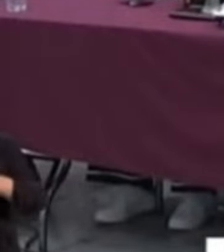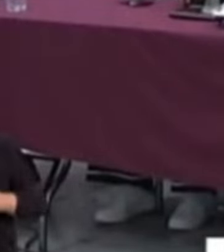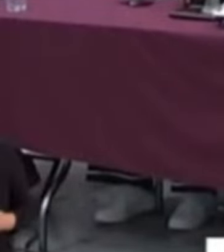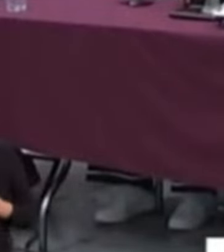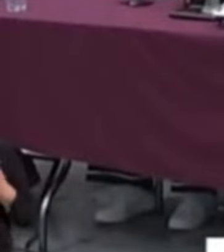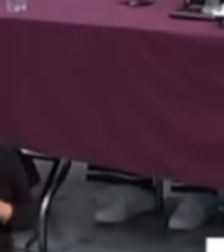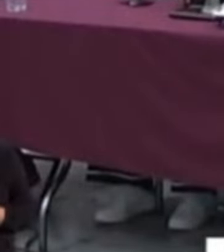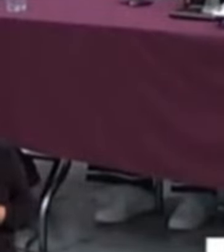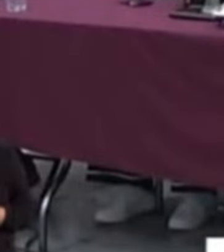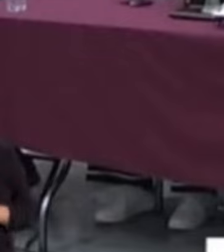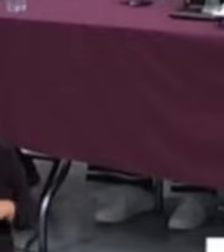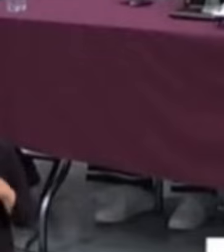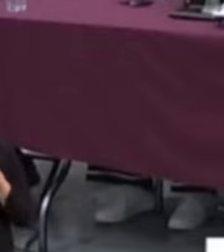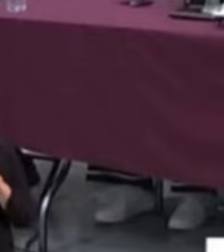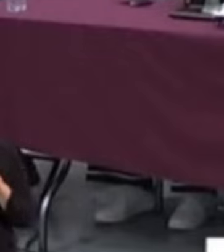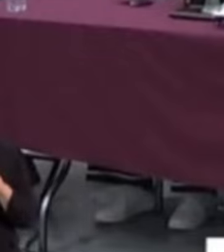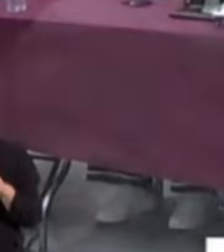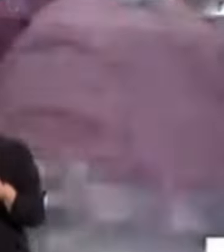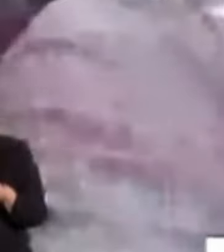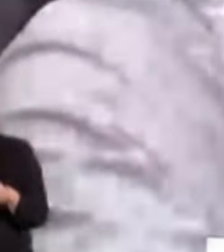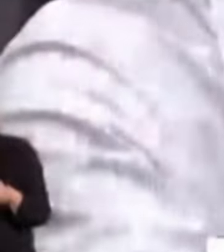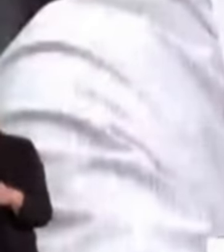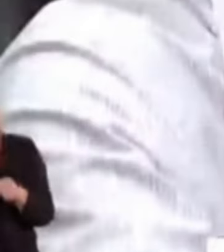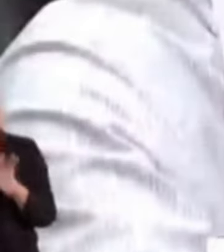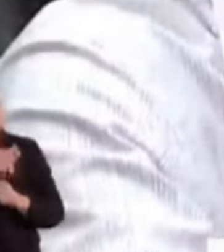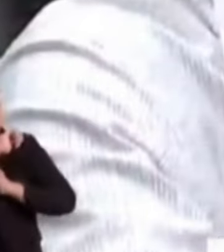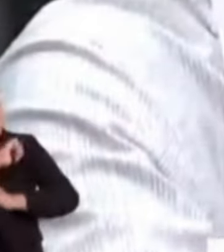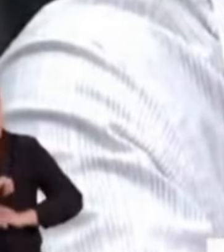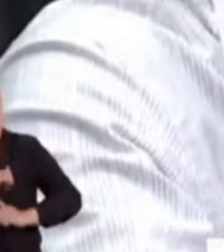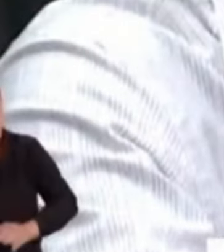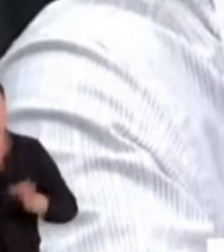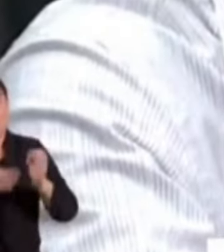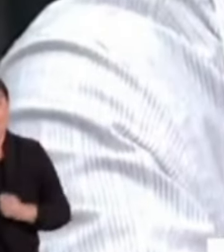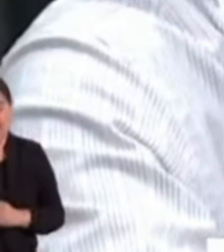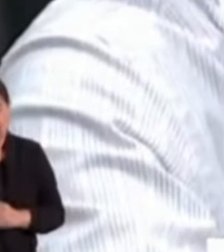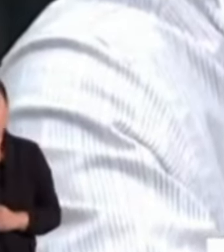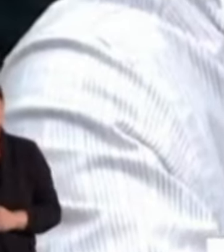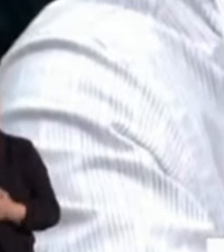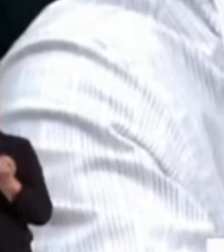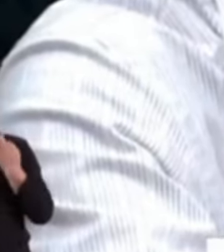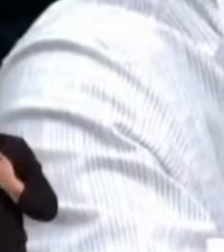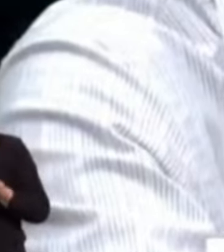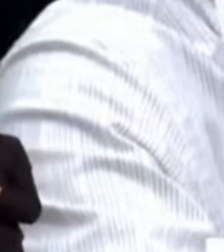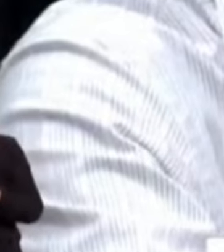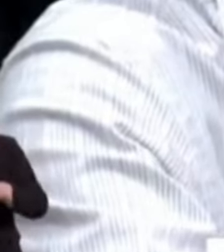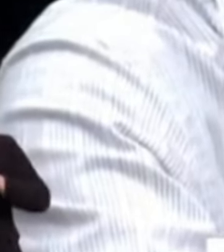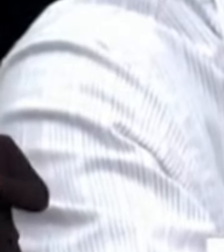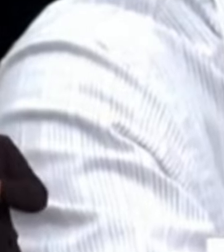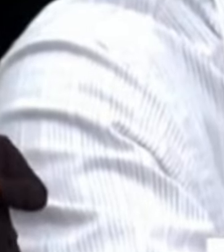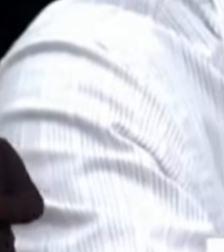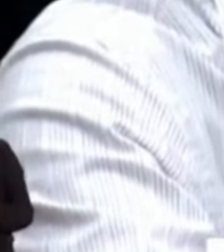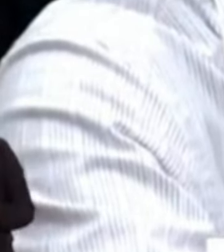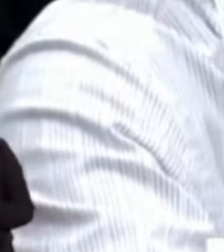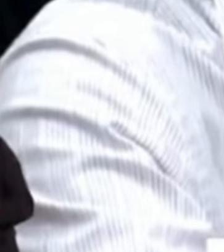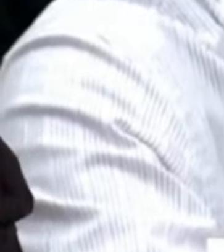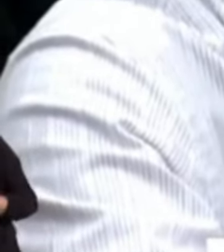cual también le compete conocer de conflictos entre el Poder Judicial de la Federación y sus servidores y los que se susciten entre la